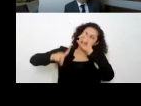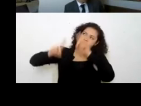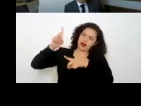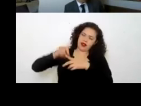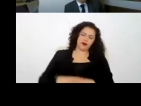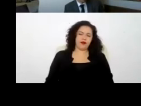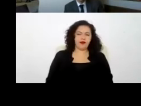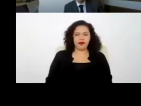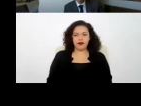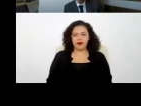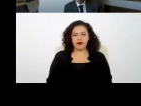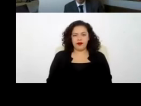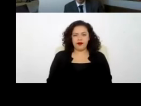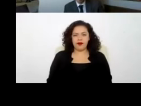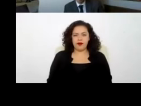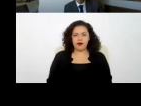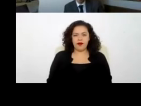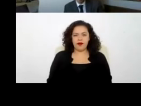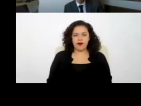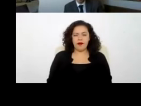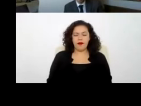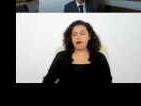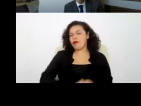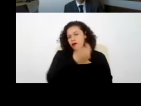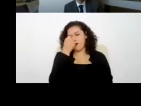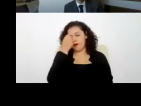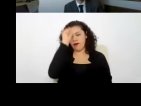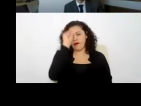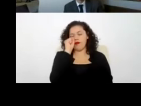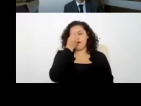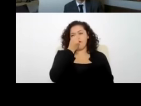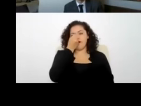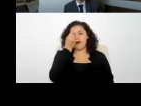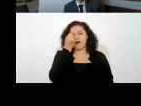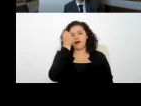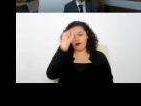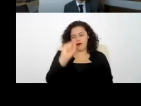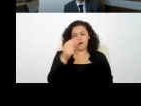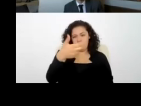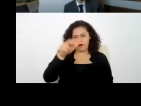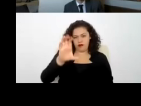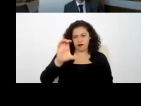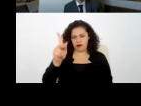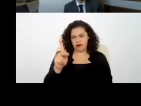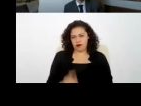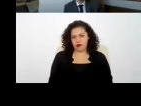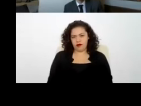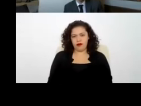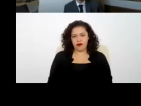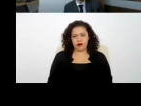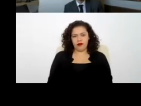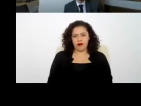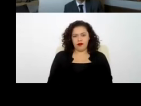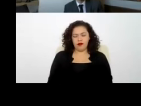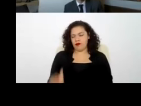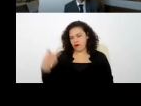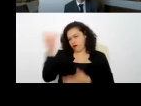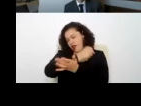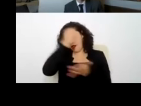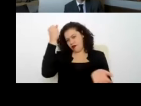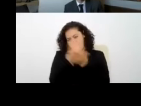El otro criterio que tiene la Secretaría de Hacienda es que la obligación de darse de alta como